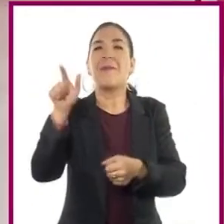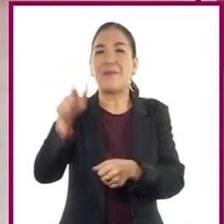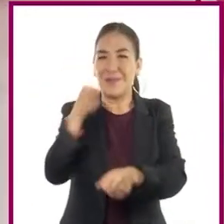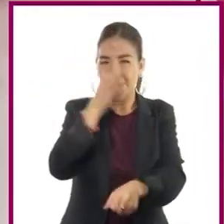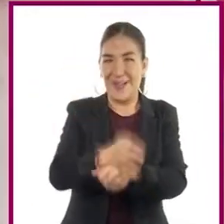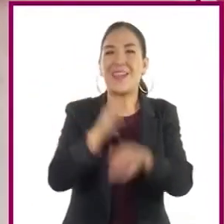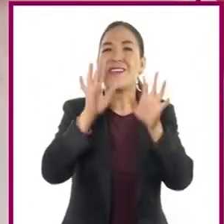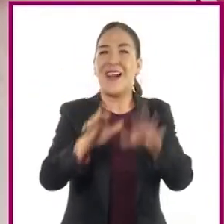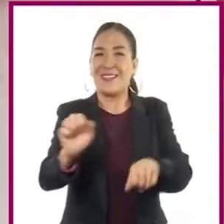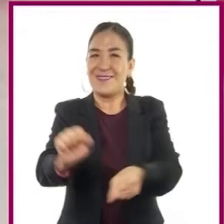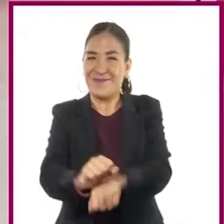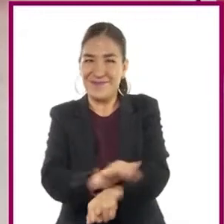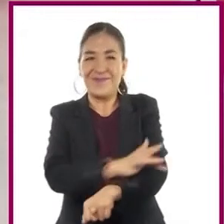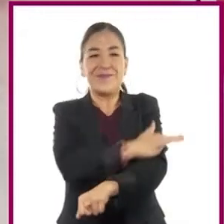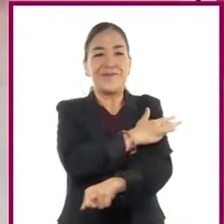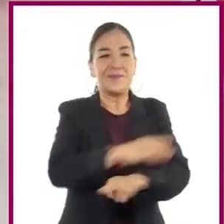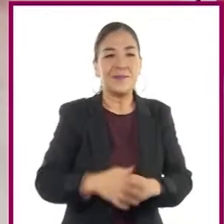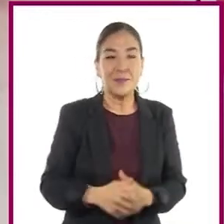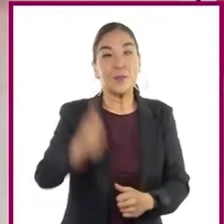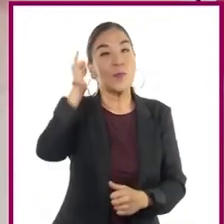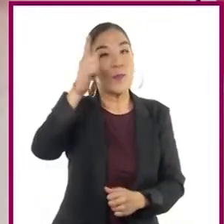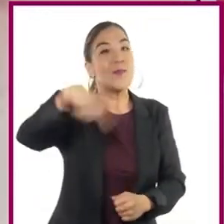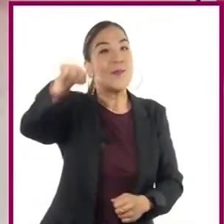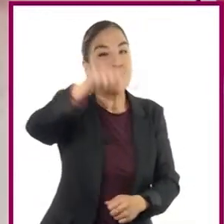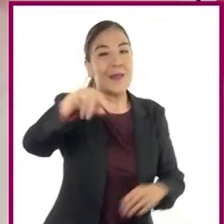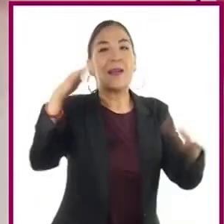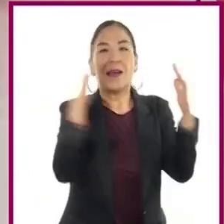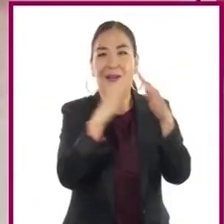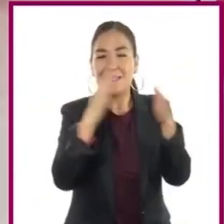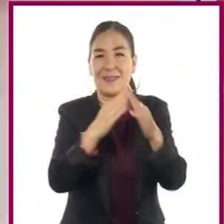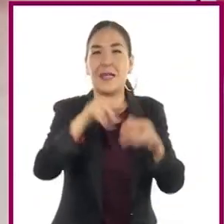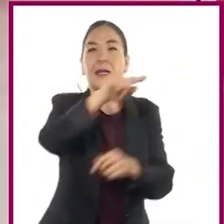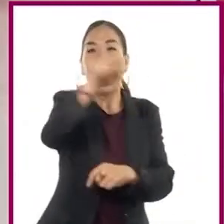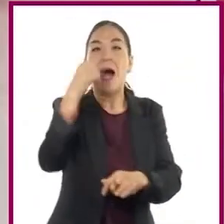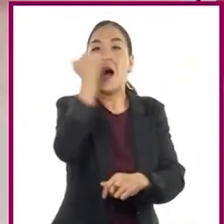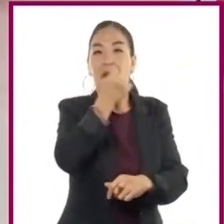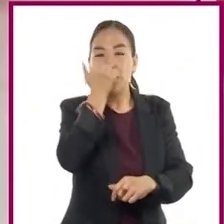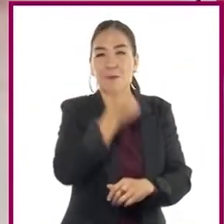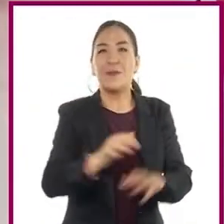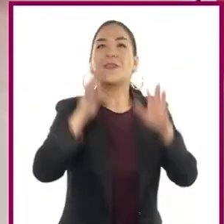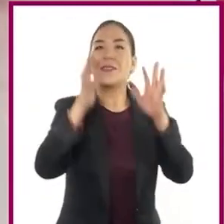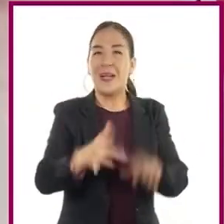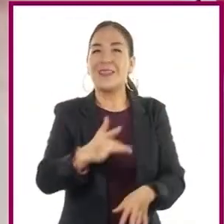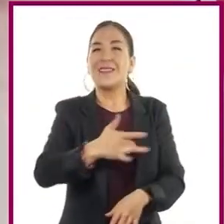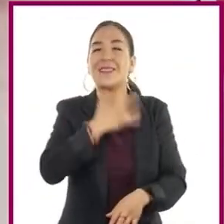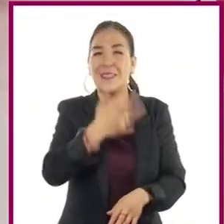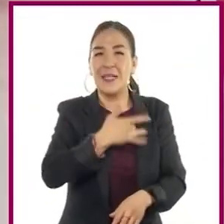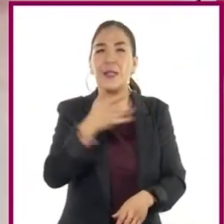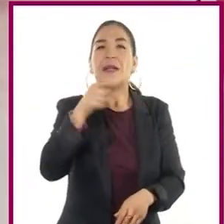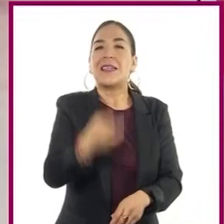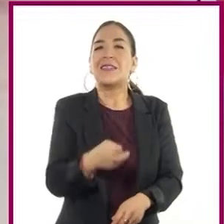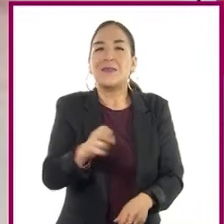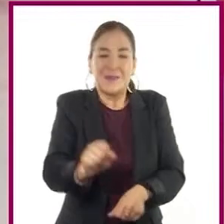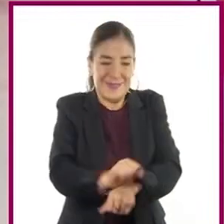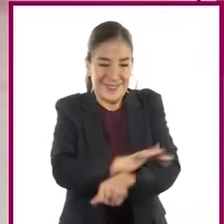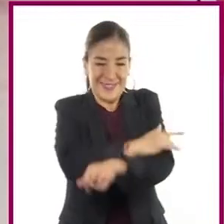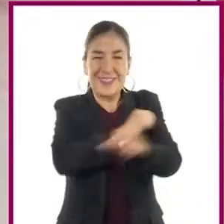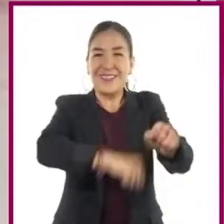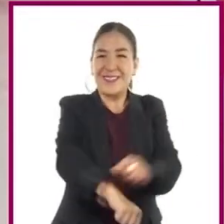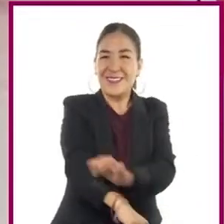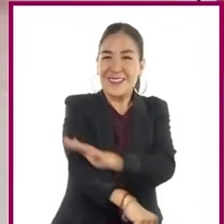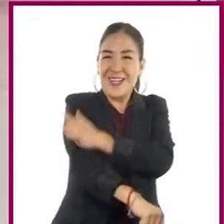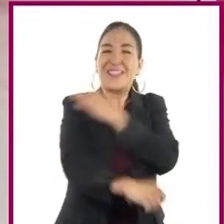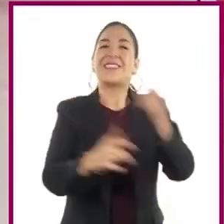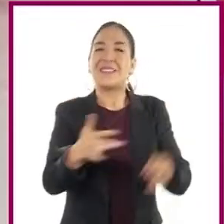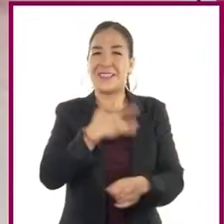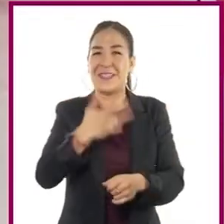sensibilizando. Y espero que en casita nuestras alumnas y alumnos también experimenten esta sensibilidad, que estoy